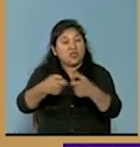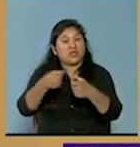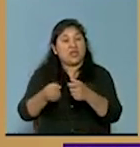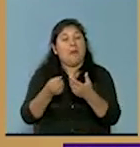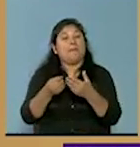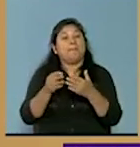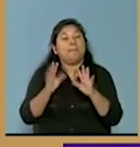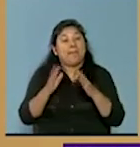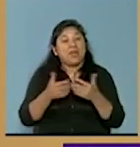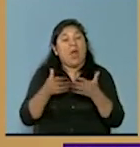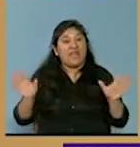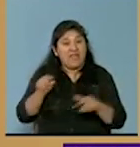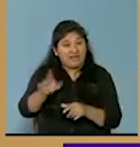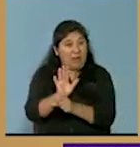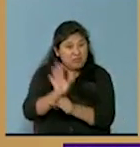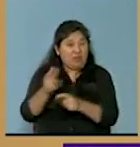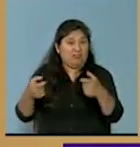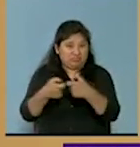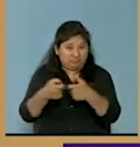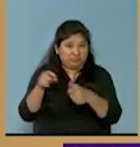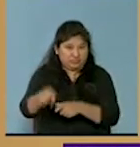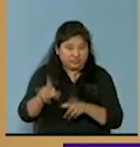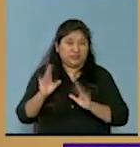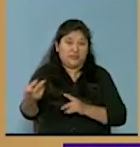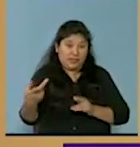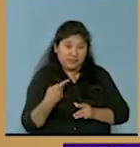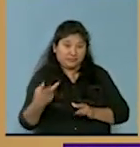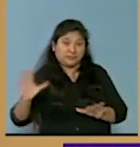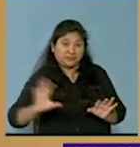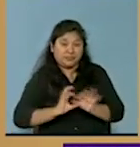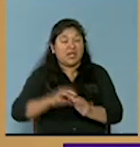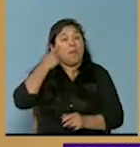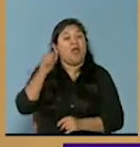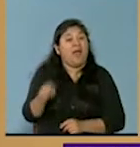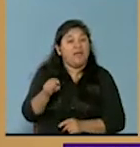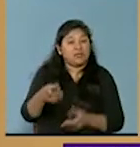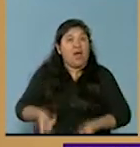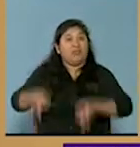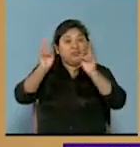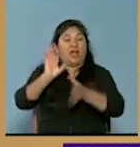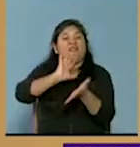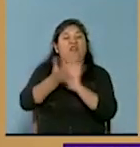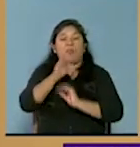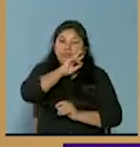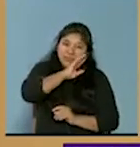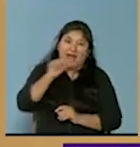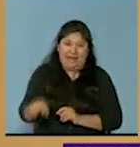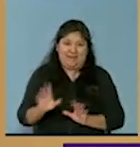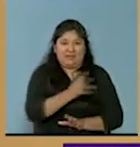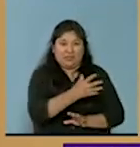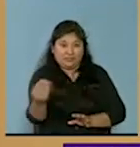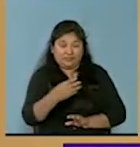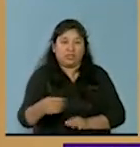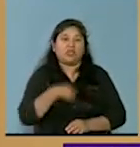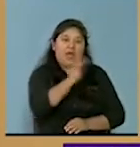con una buena comunicación con la trabajadora social con el equipo directivo y a partir de ellos con el día entonces hacemos